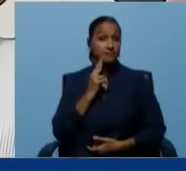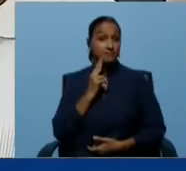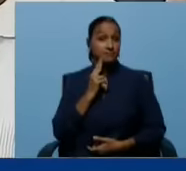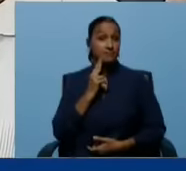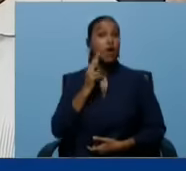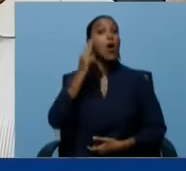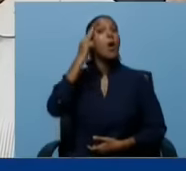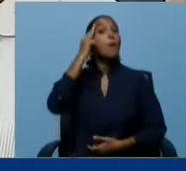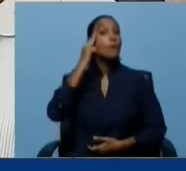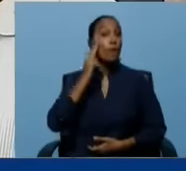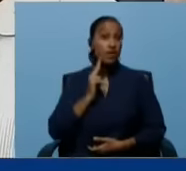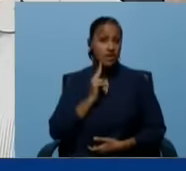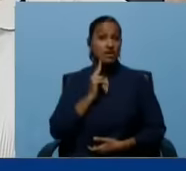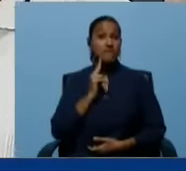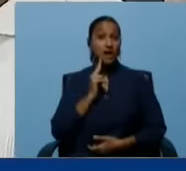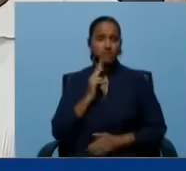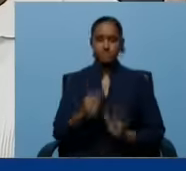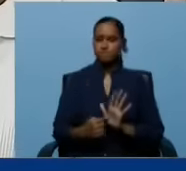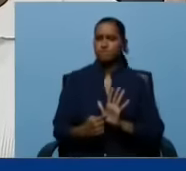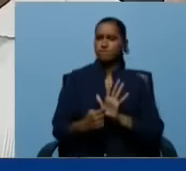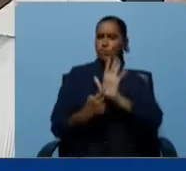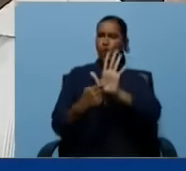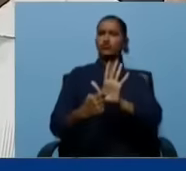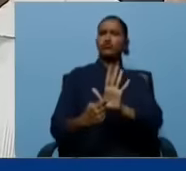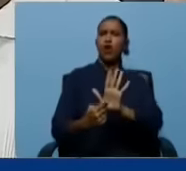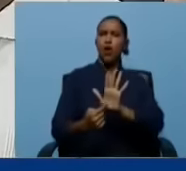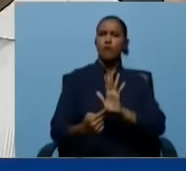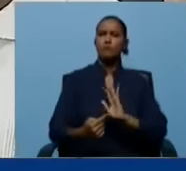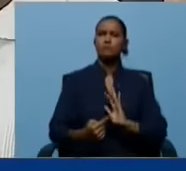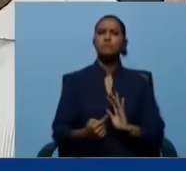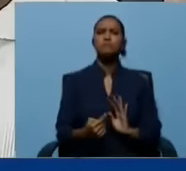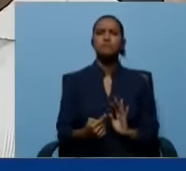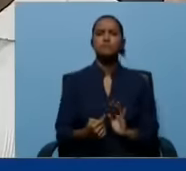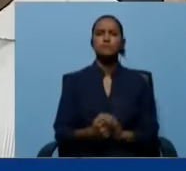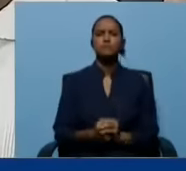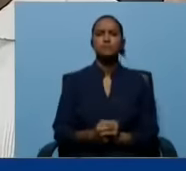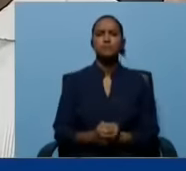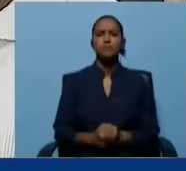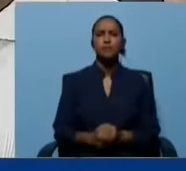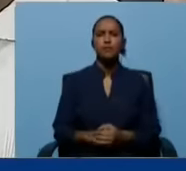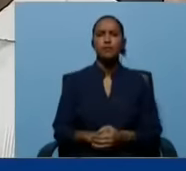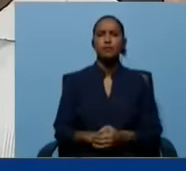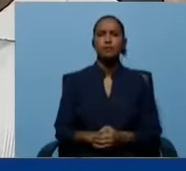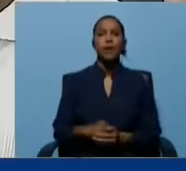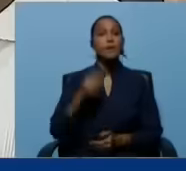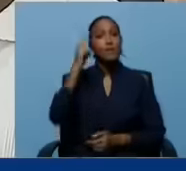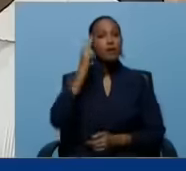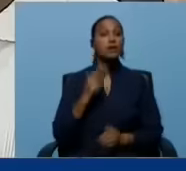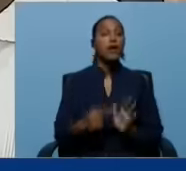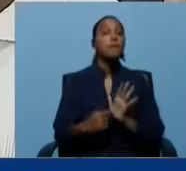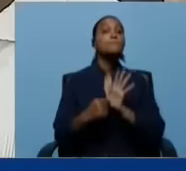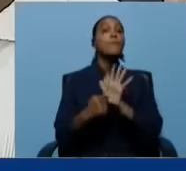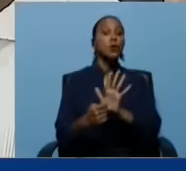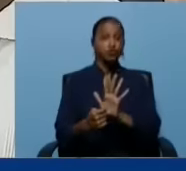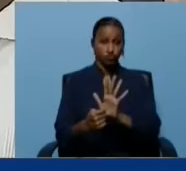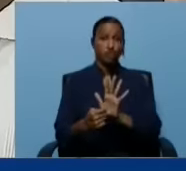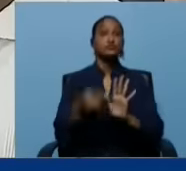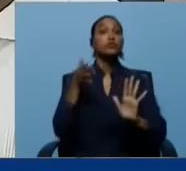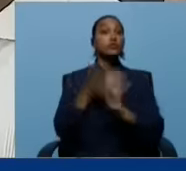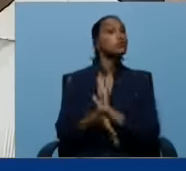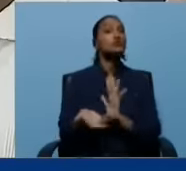señalando a quienes iban a manchar de